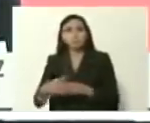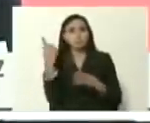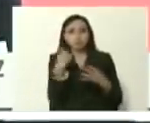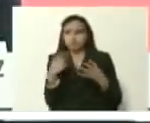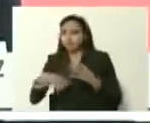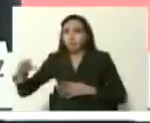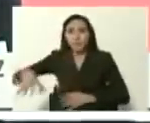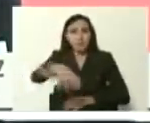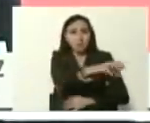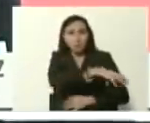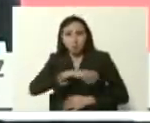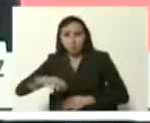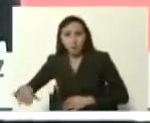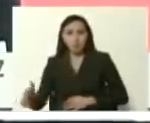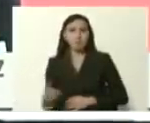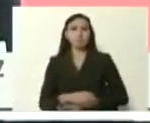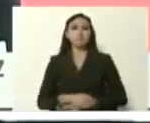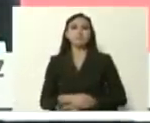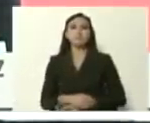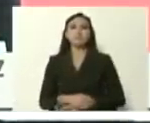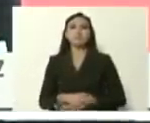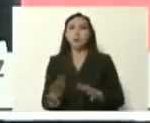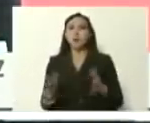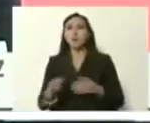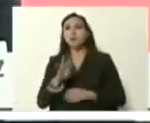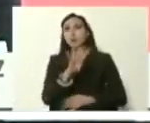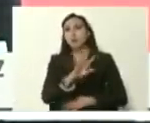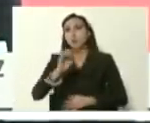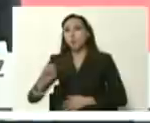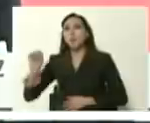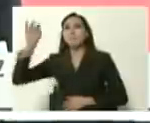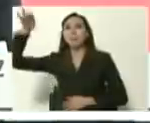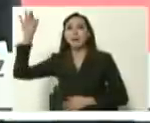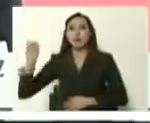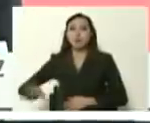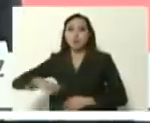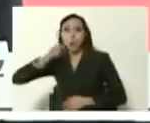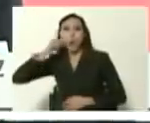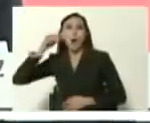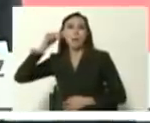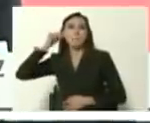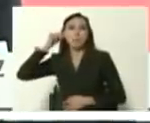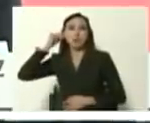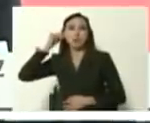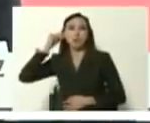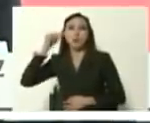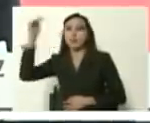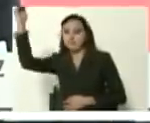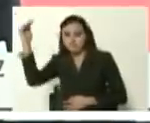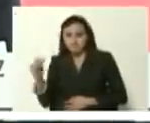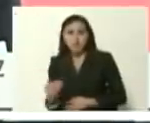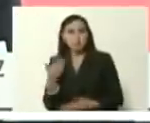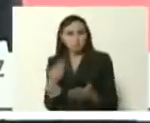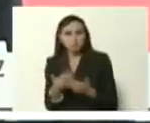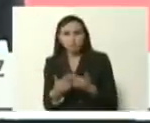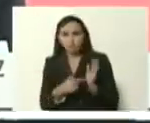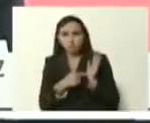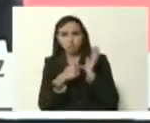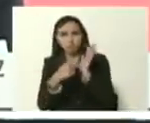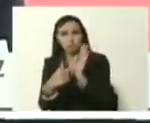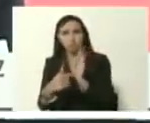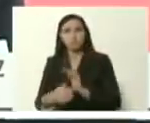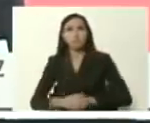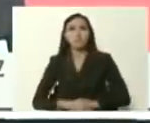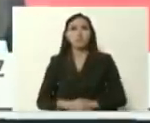país. Hay aquí alrededor de 400 pastores y pastoras que vienen a hacer sus aportes, que vienen a hacer sus contribuciones, y